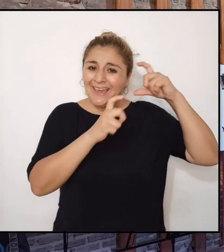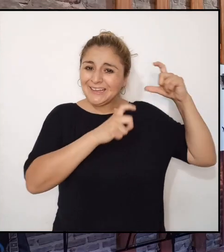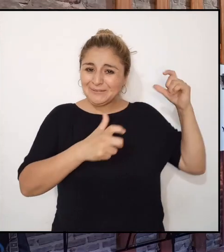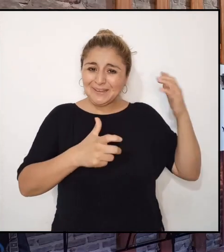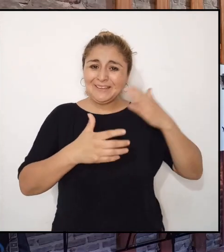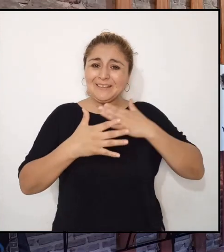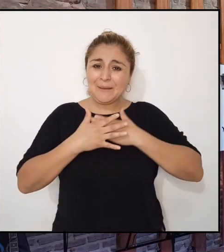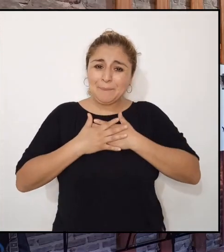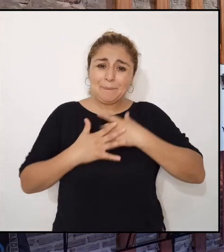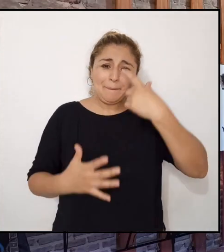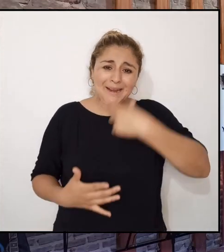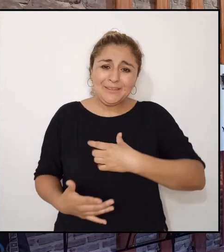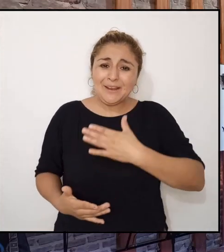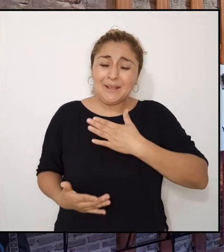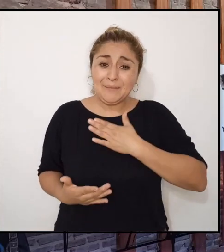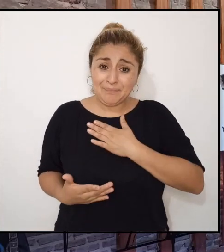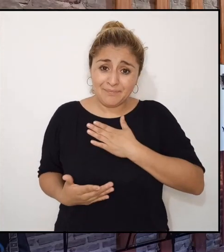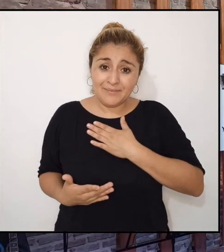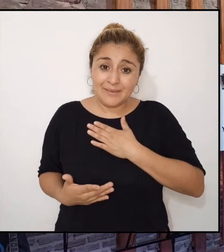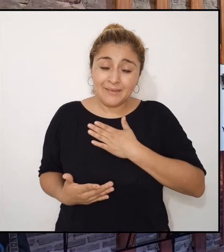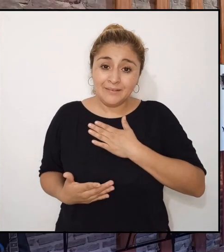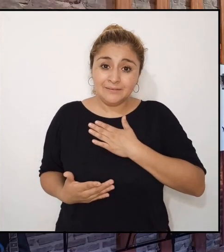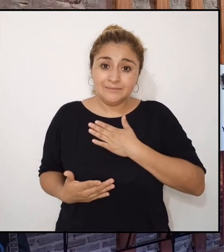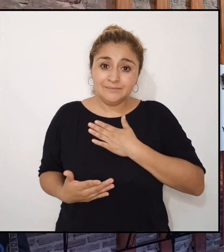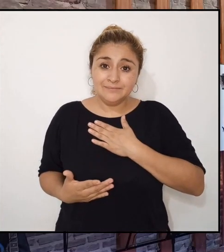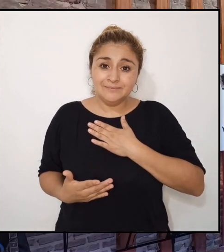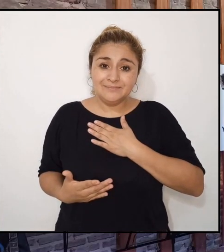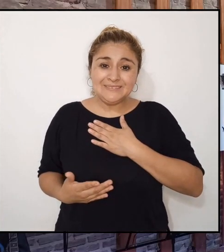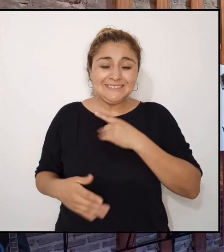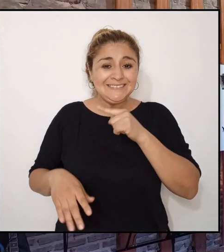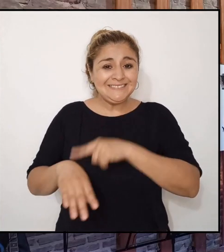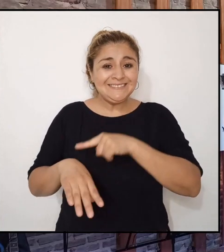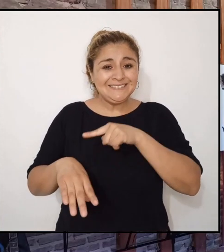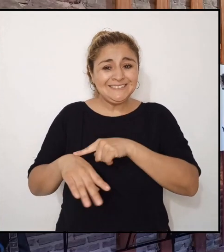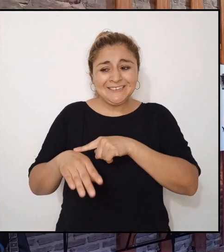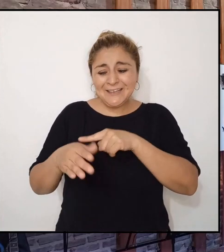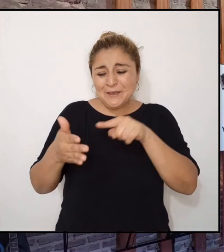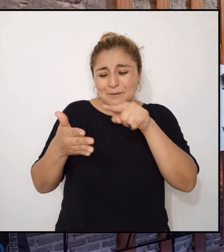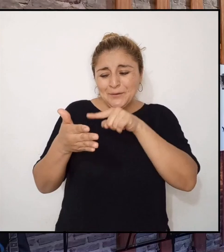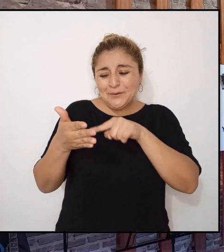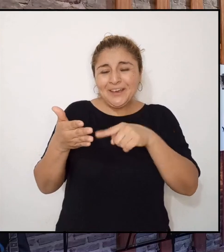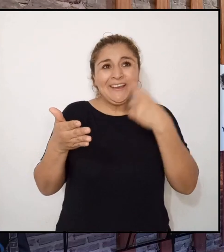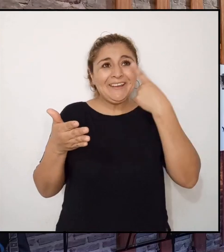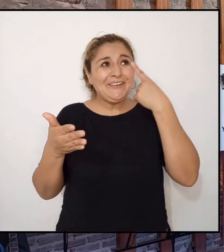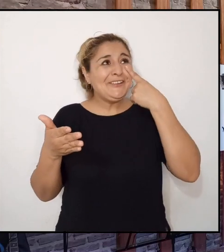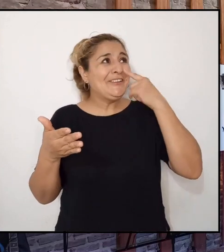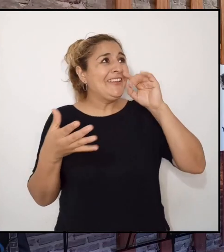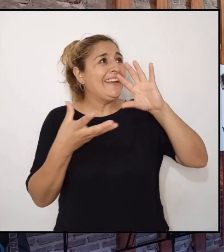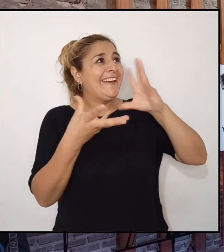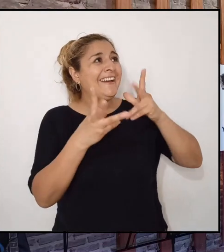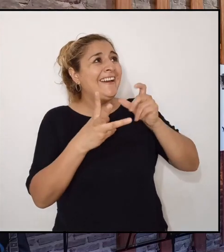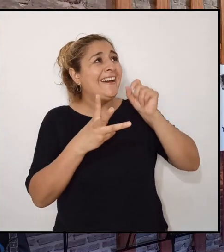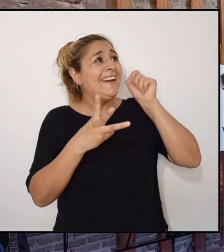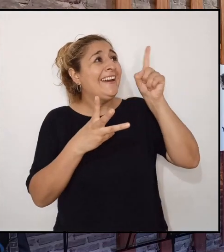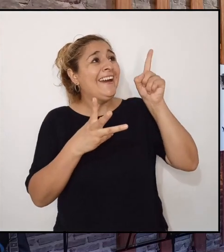base, nuestro fundamento. Es Él, es su persona, conocerle a Él. Y